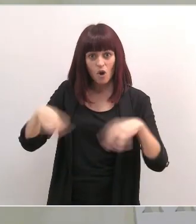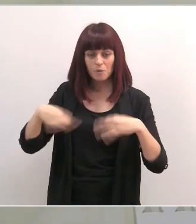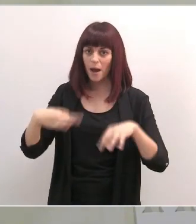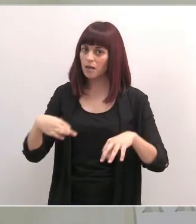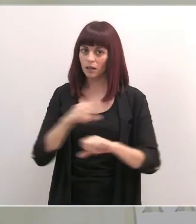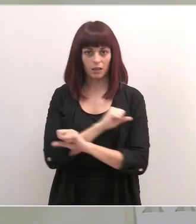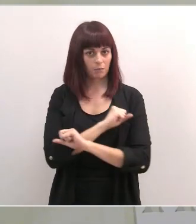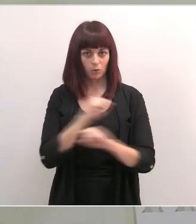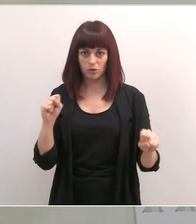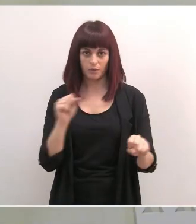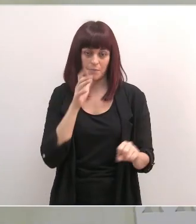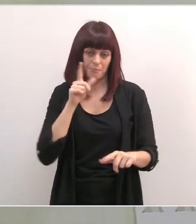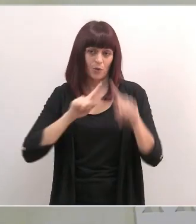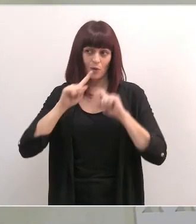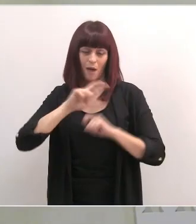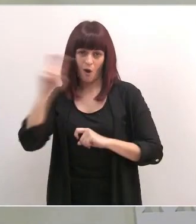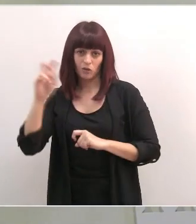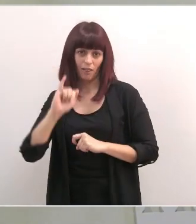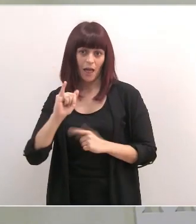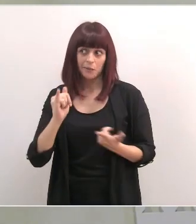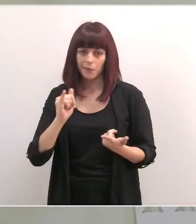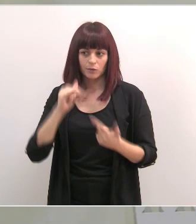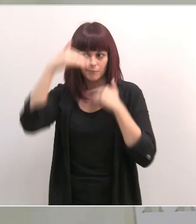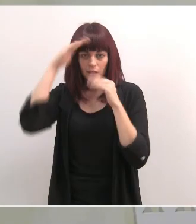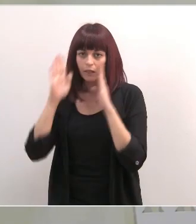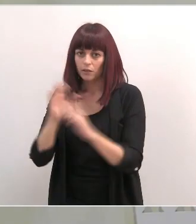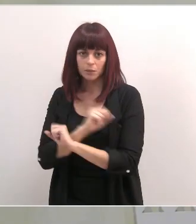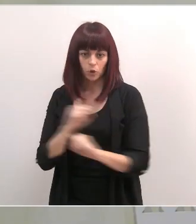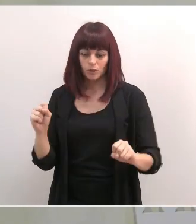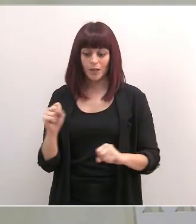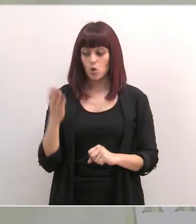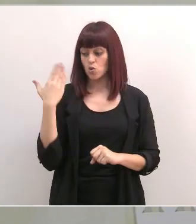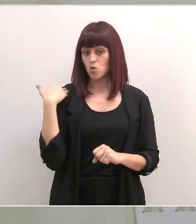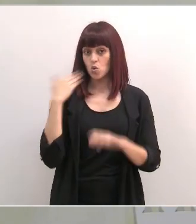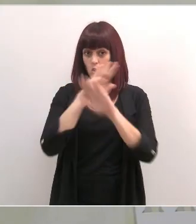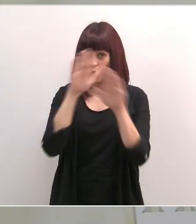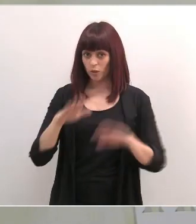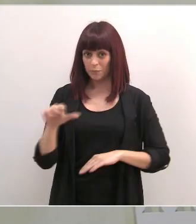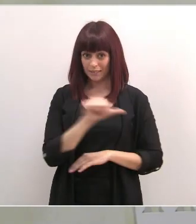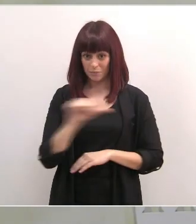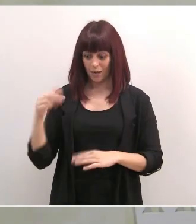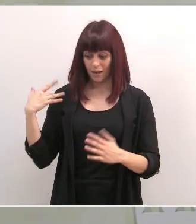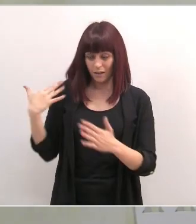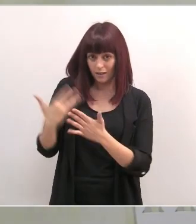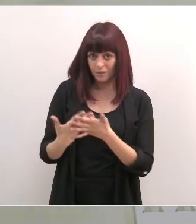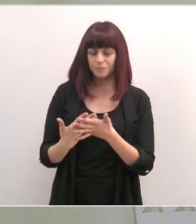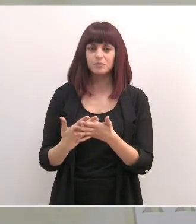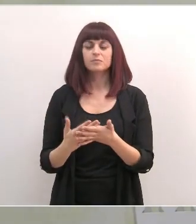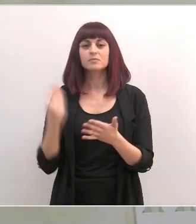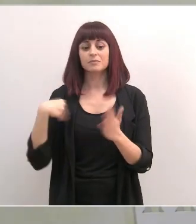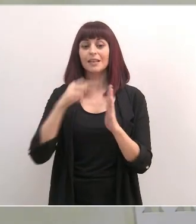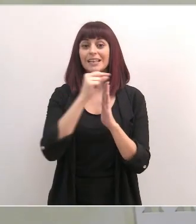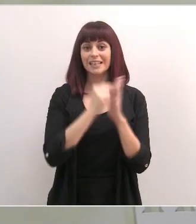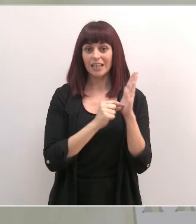normalizada respecto al resto de patologías. Según los datos que nos ofrece la última semana epidemiológica, de la combinación de los criterios del